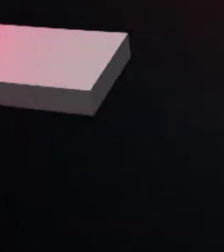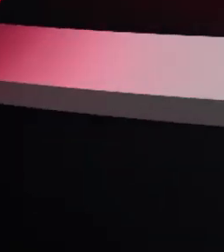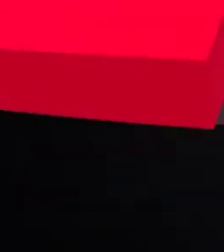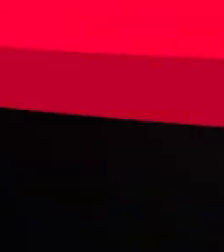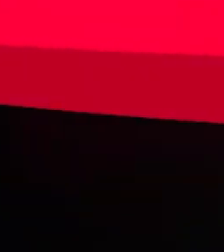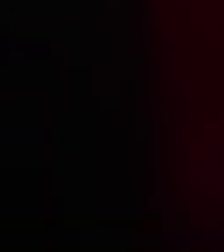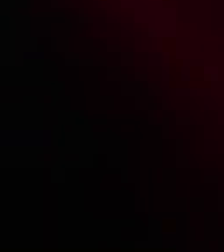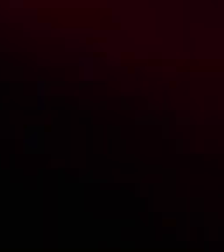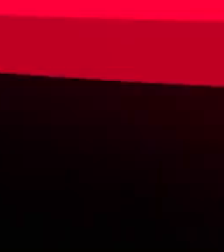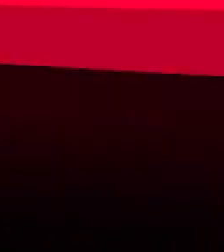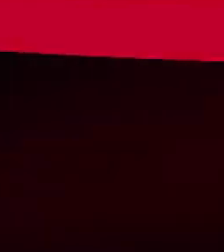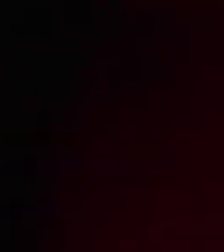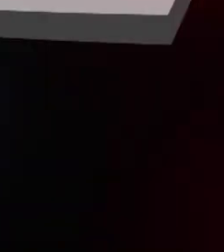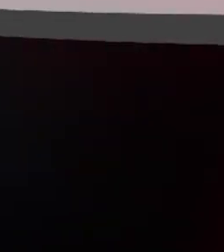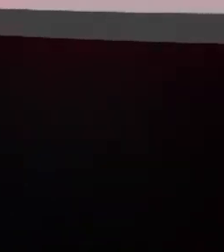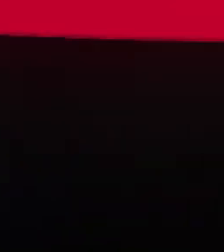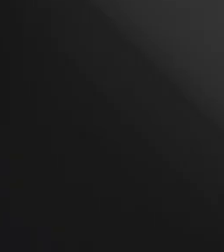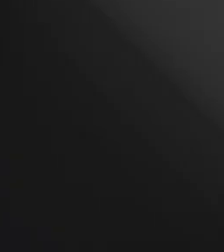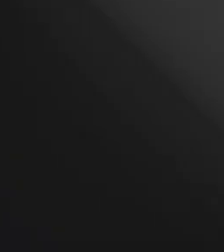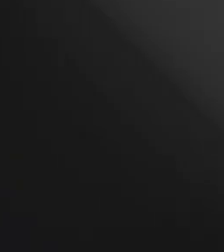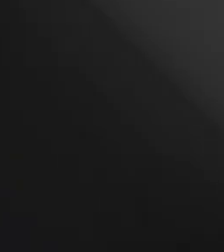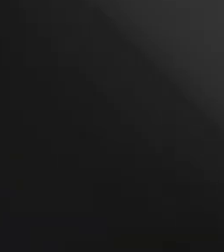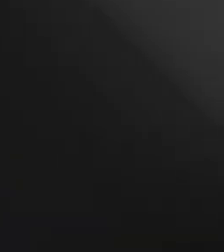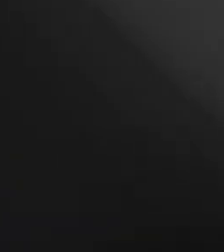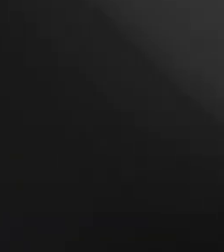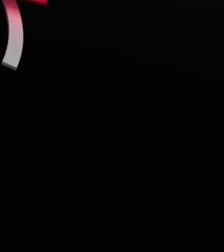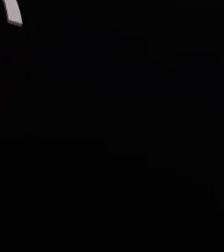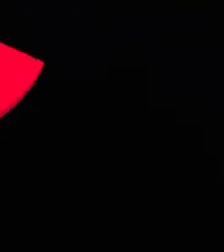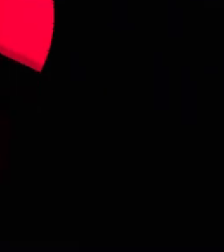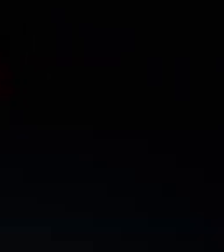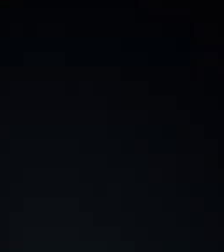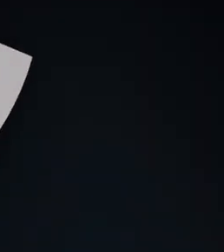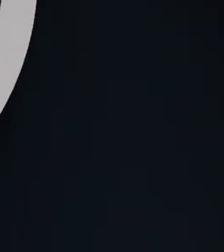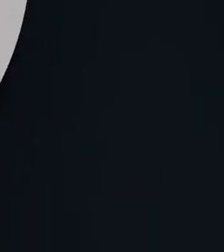no no ah